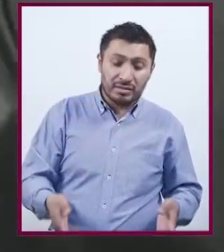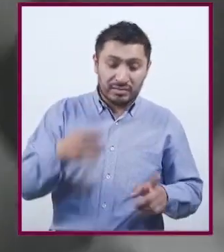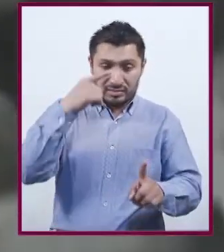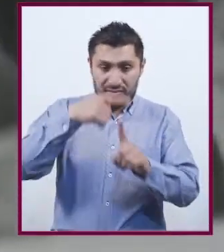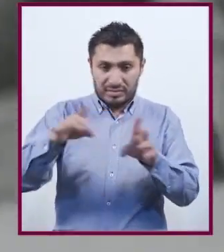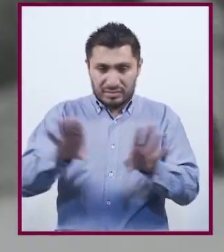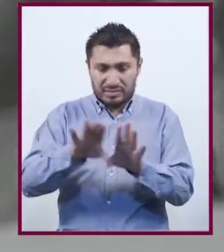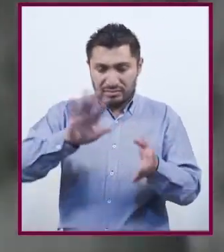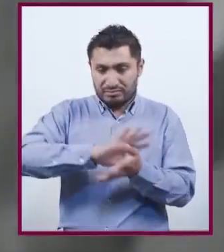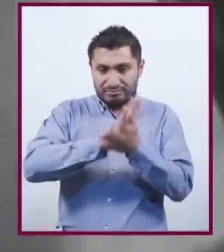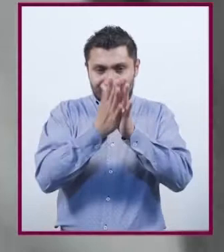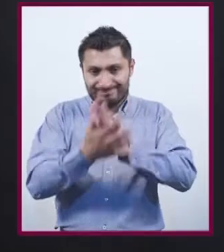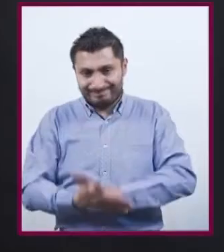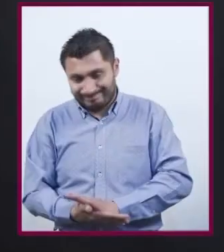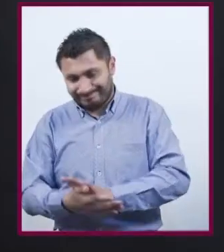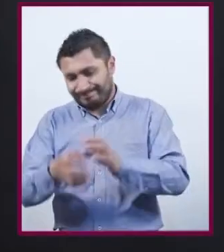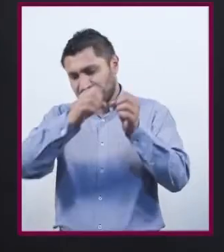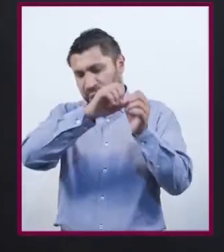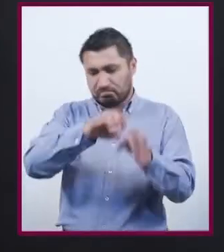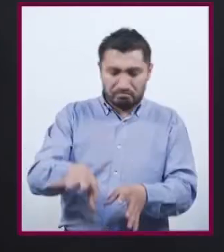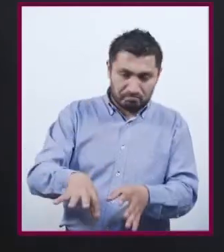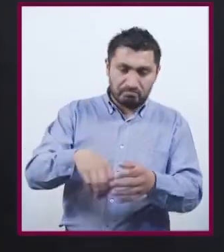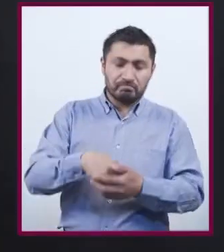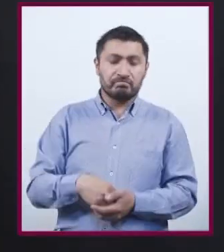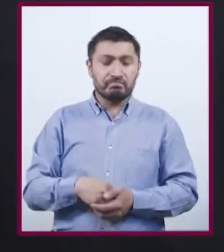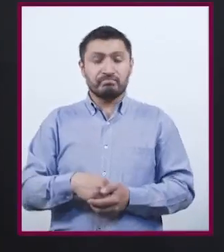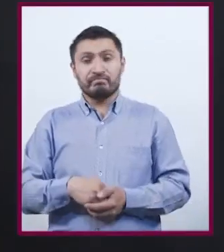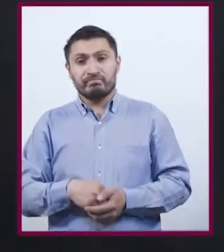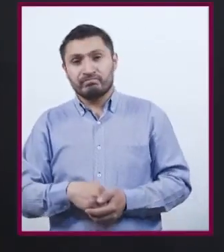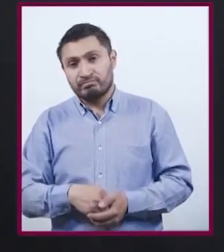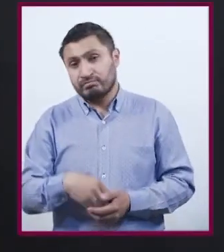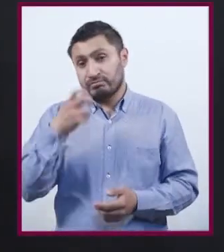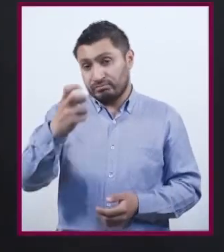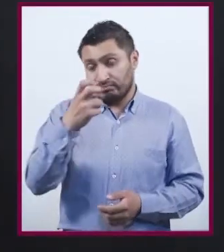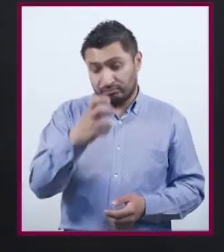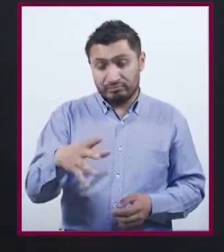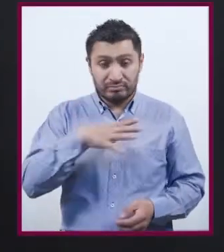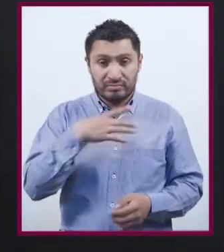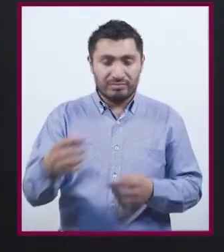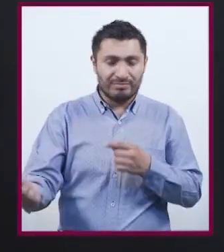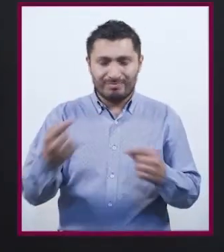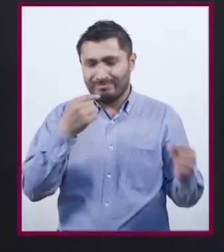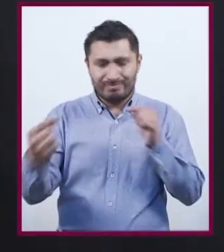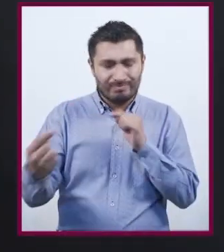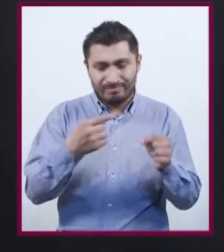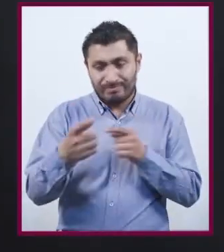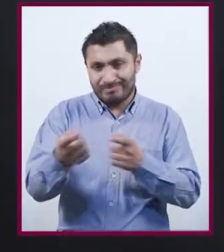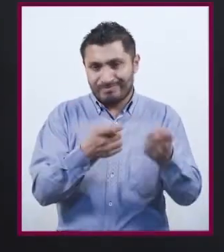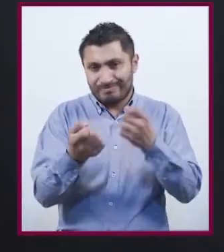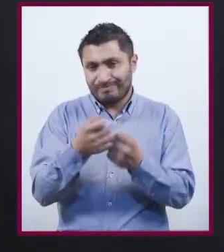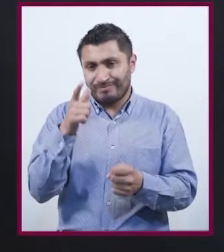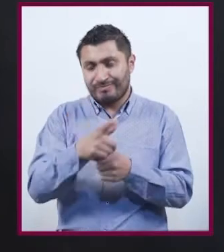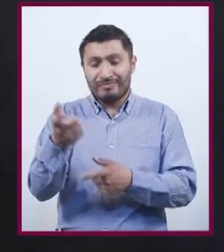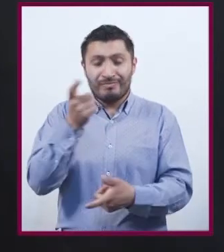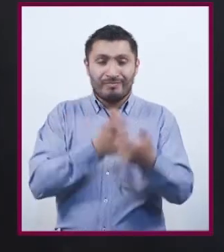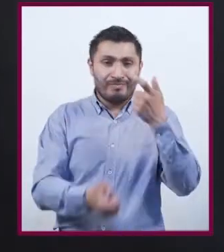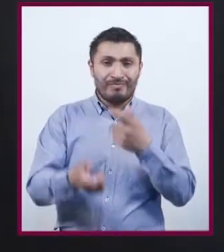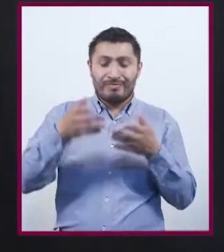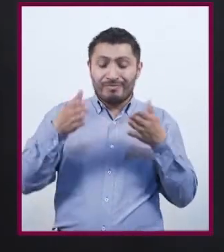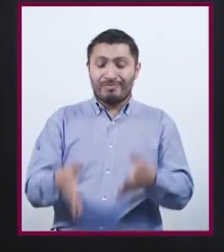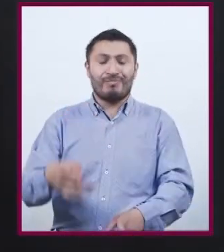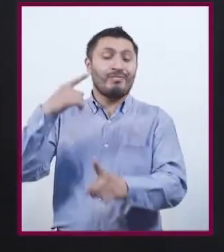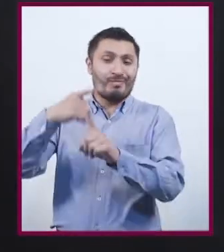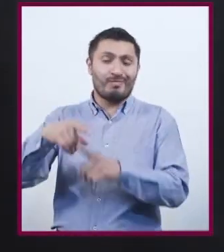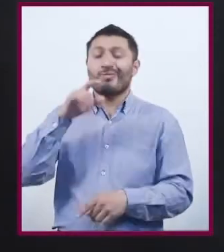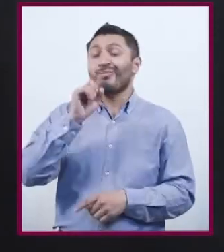casi total abandono. En este marco, surgió una disputa por el control social y económico del cementerio, misma que